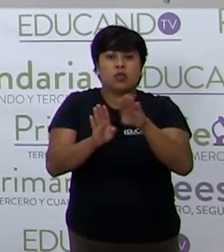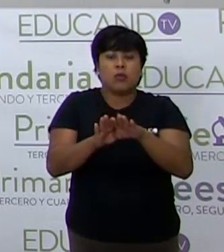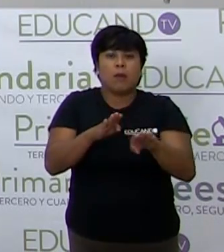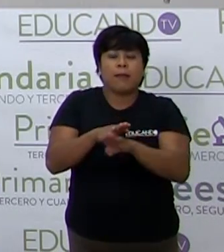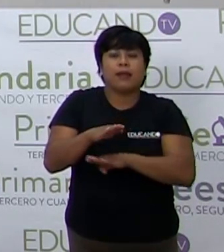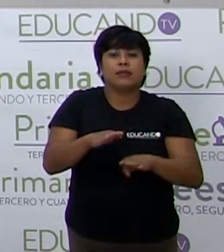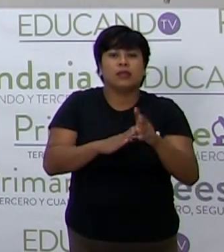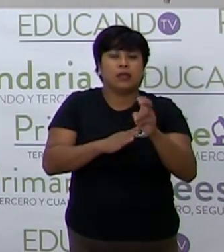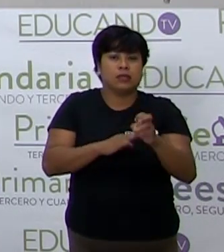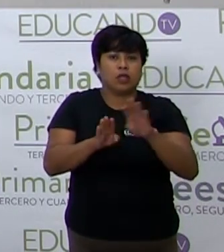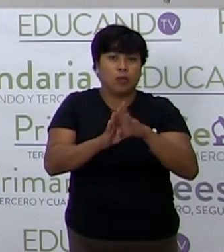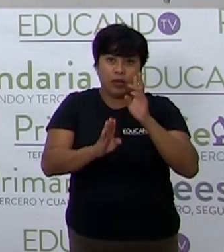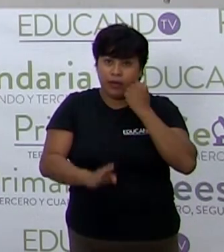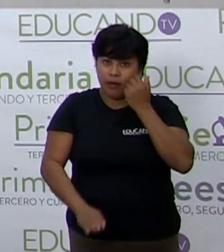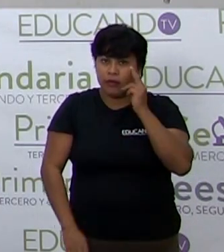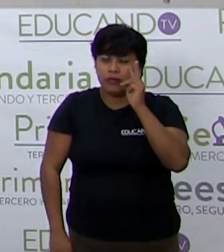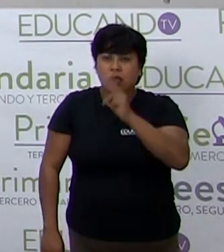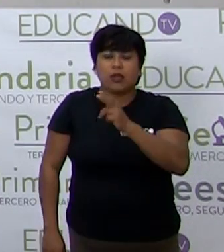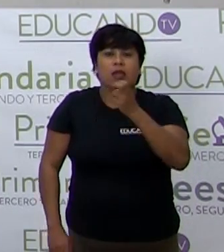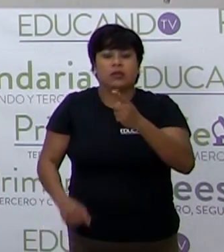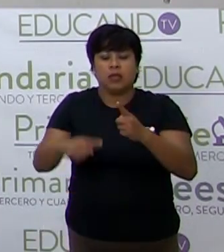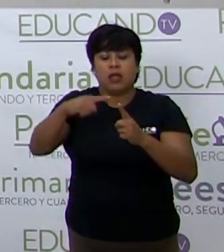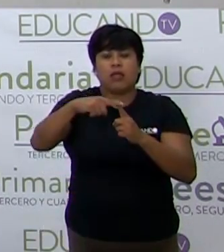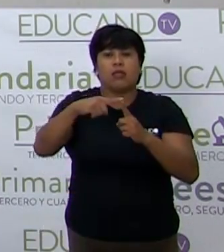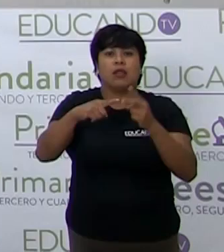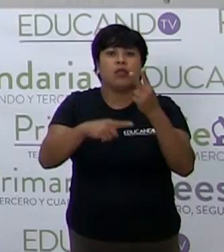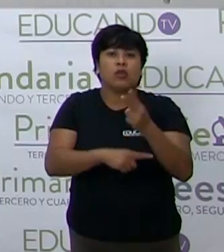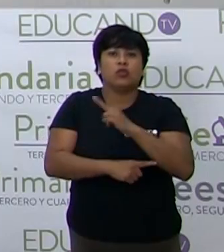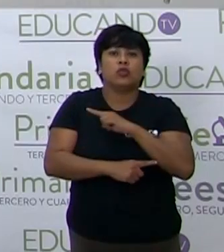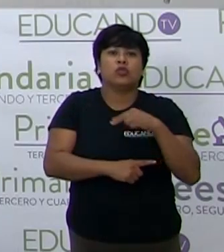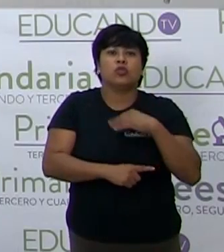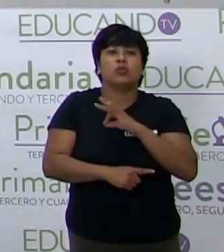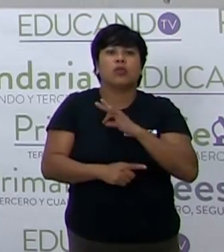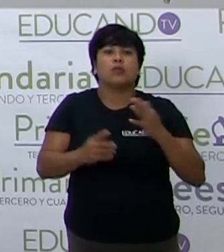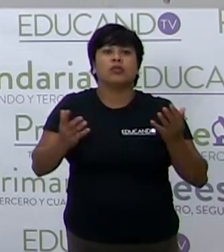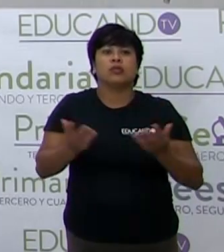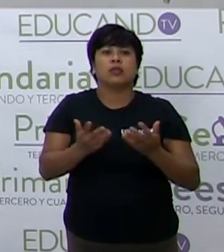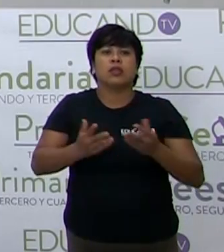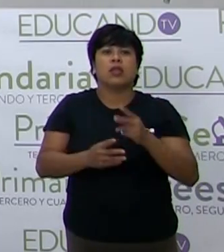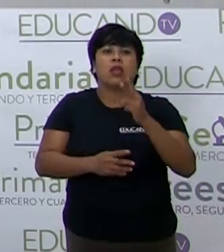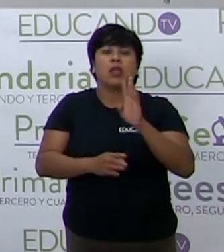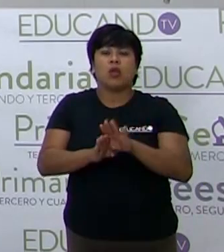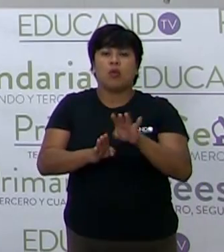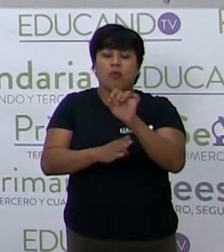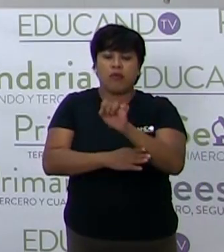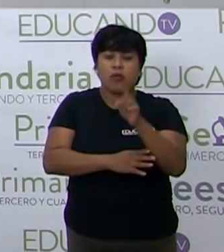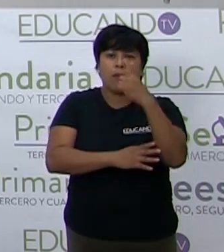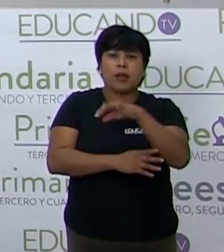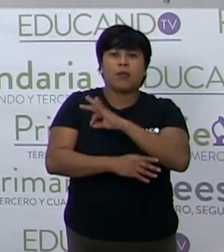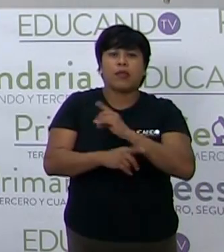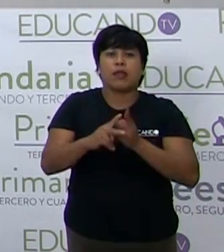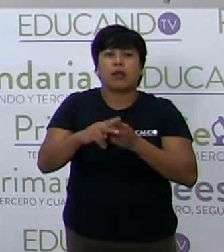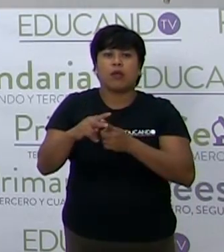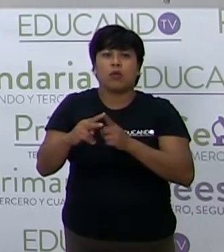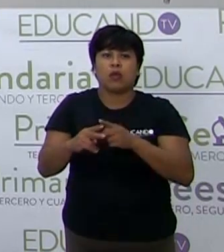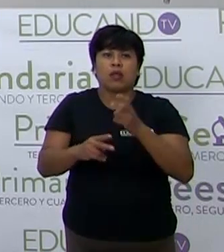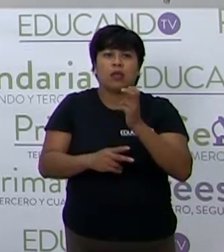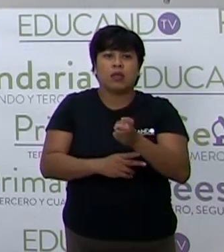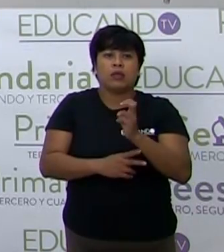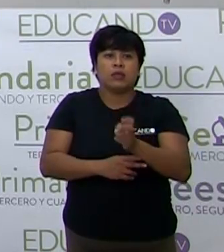rectángulo, si lo quieres ver así, entre 2, estaremos construyendo ya la fórmula para calcular el área